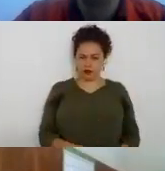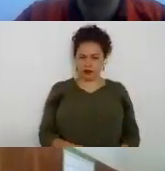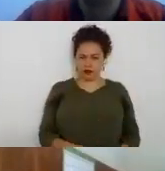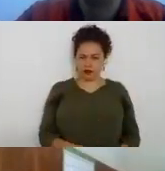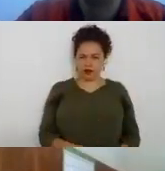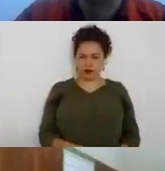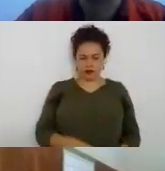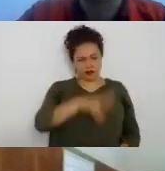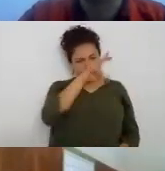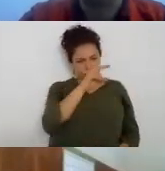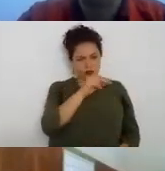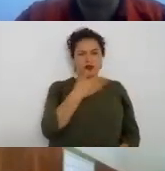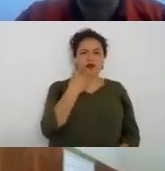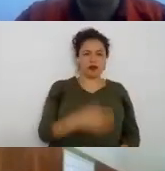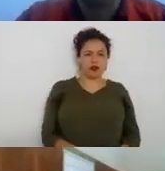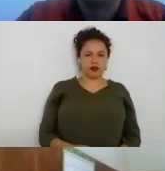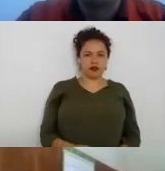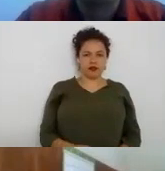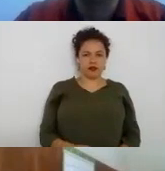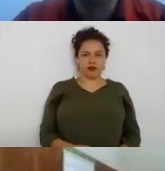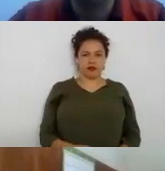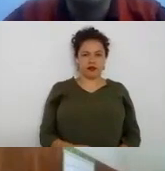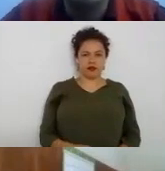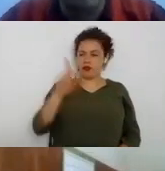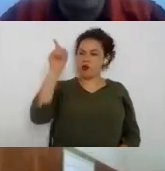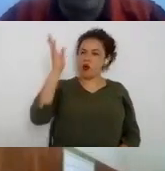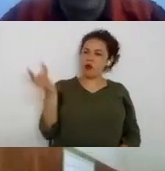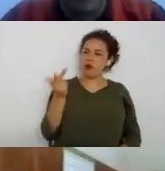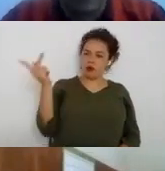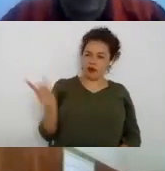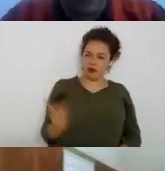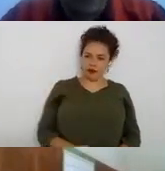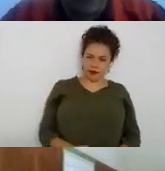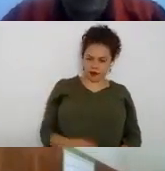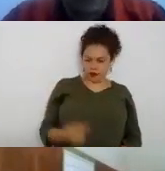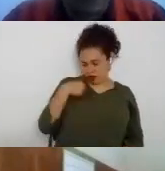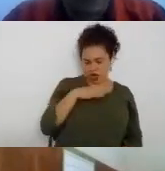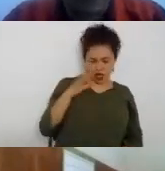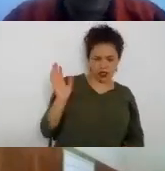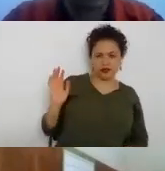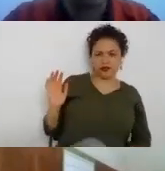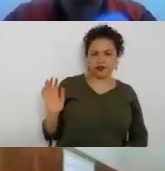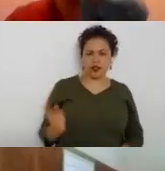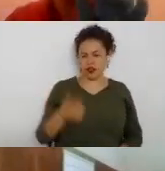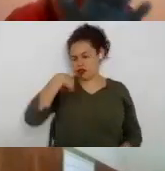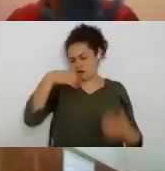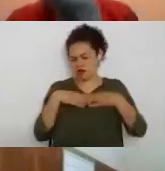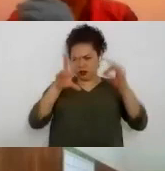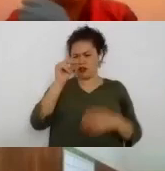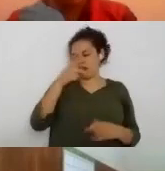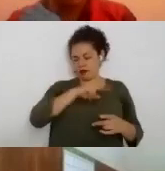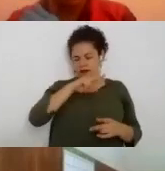No. Bien. Una pregunta. Sí, dígame. Yo tuve un caso, digo, no en la fundación, sino en mi